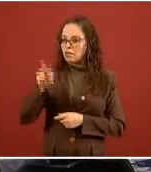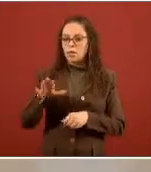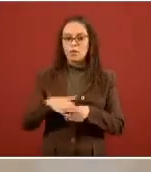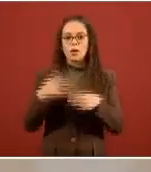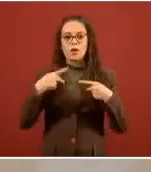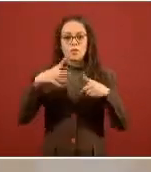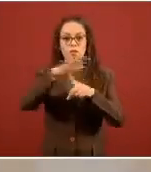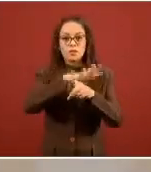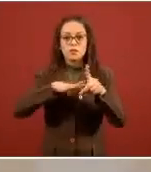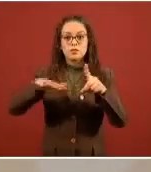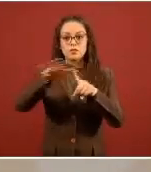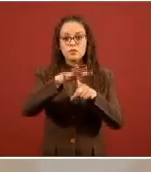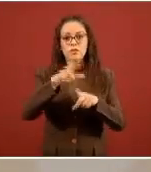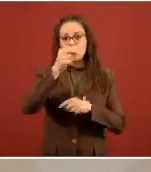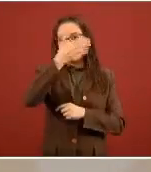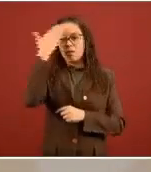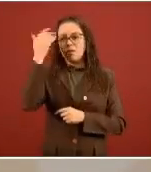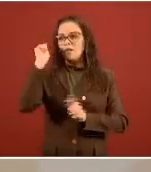la salud,